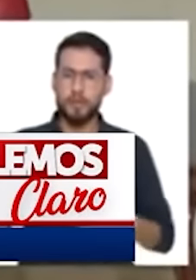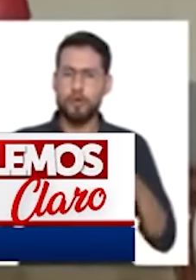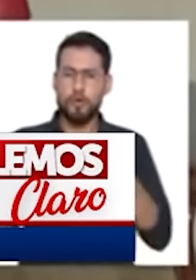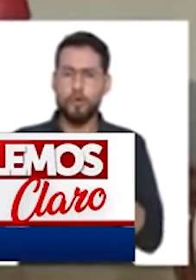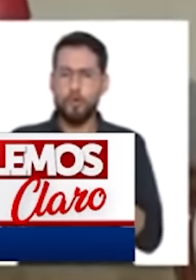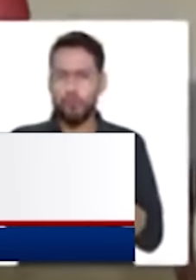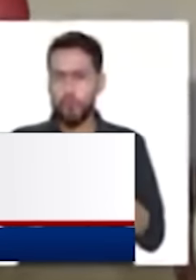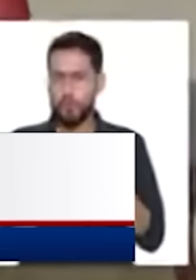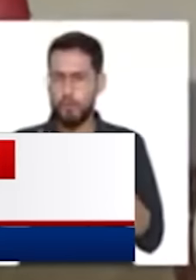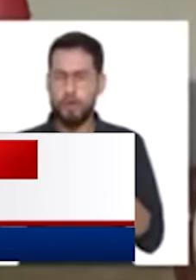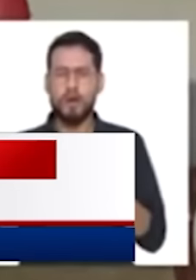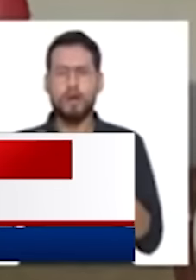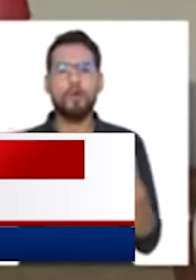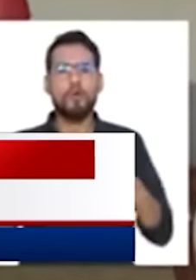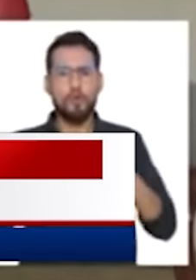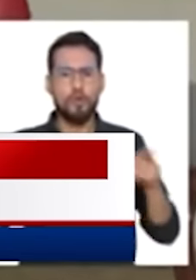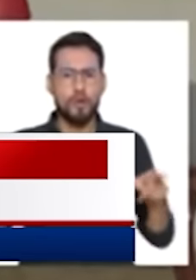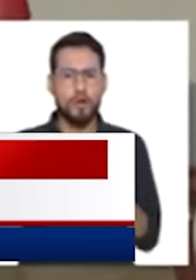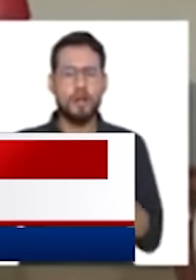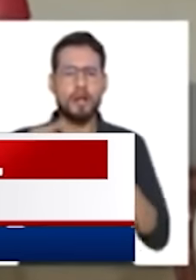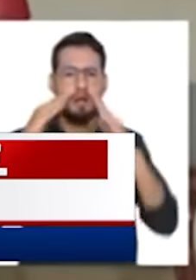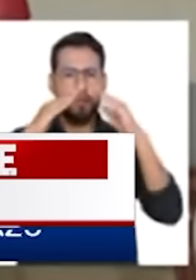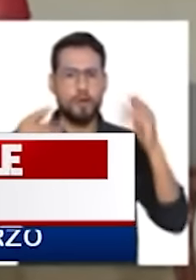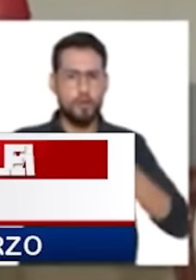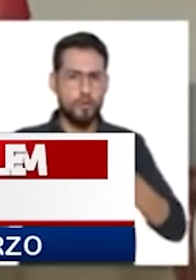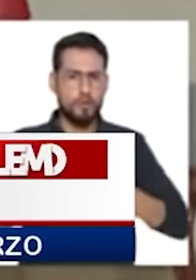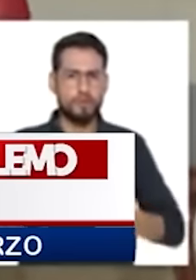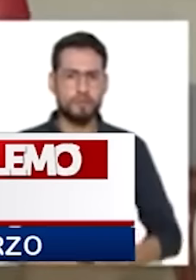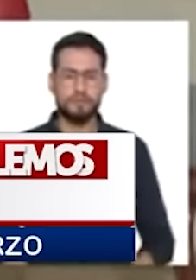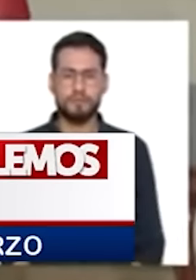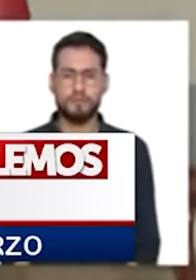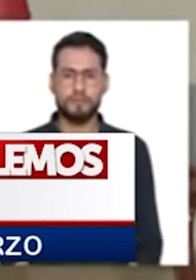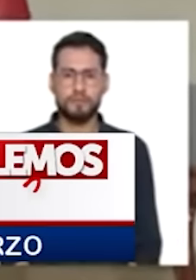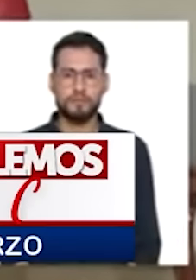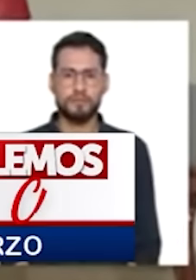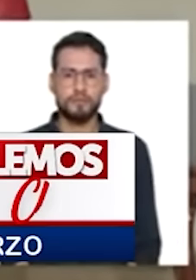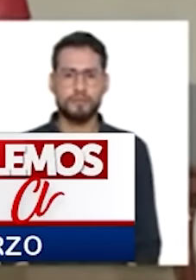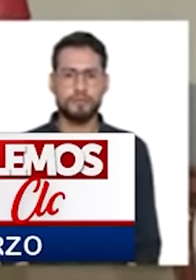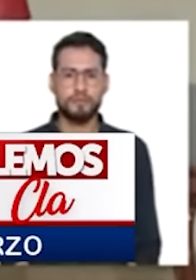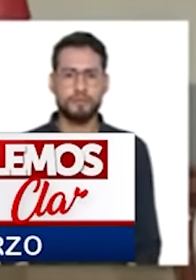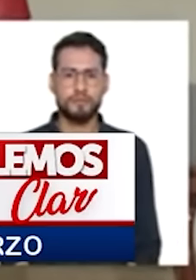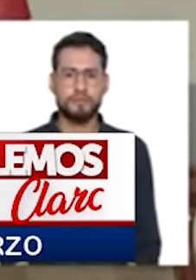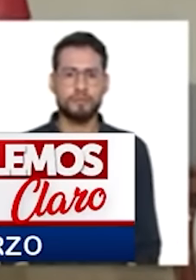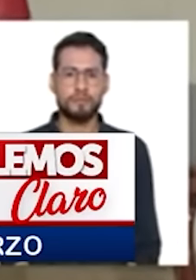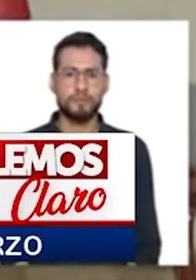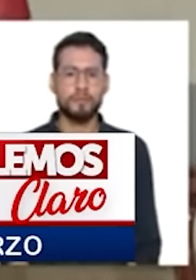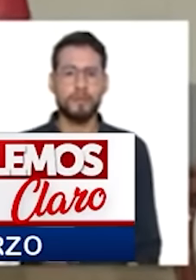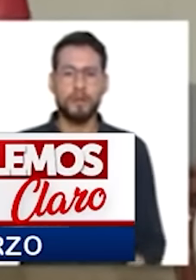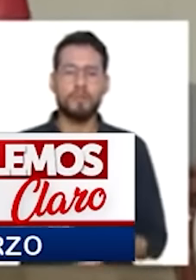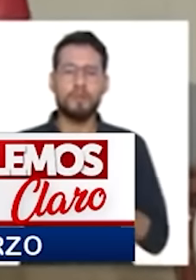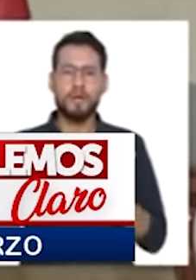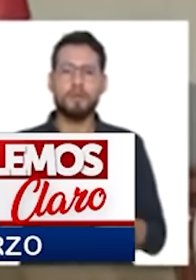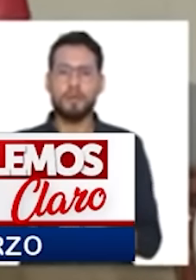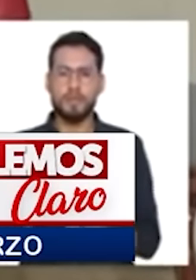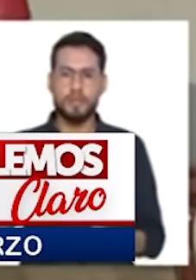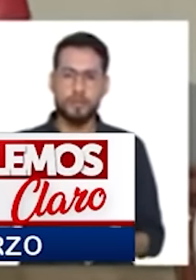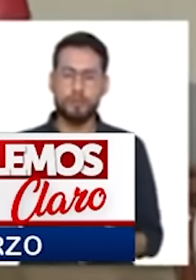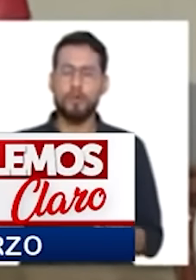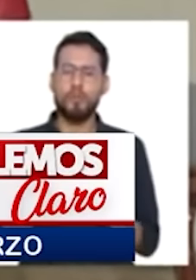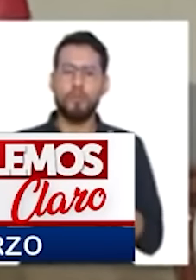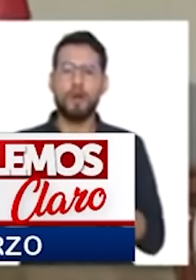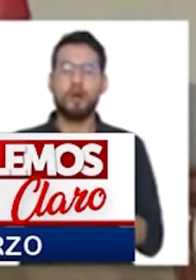recientemente precisamente este cargo al parecer el gobierno la presidenta quiere dar continuidad a las estrategias